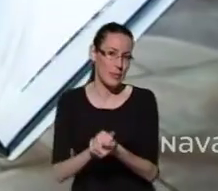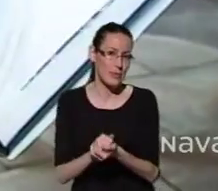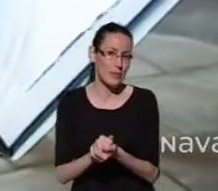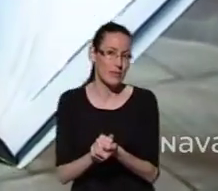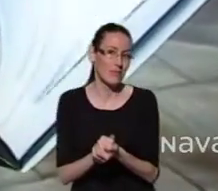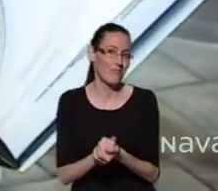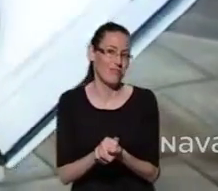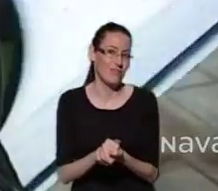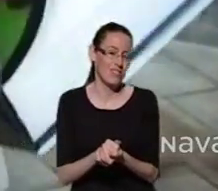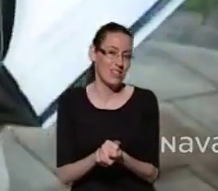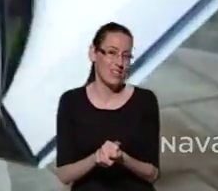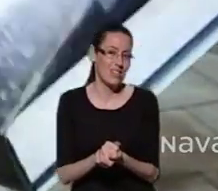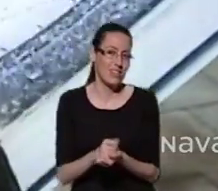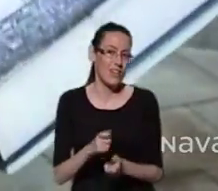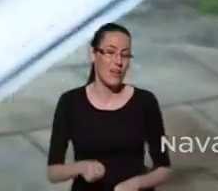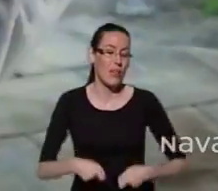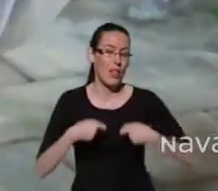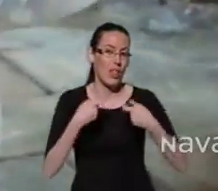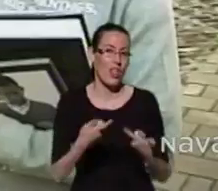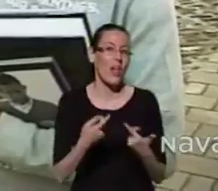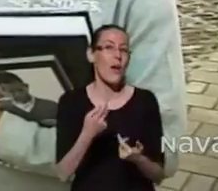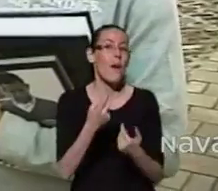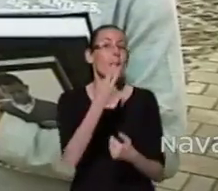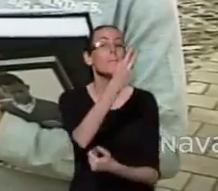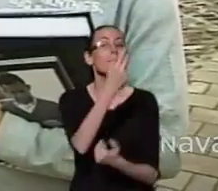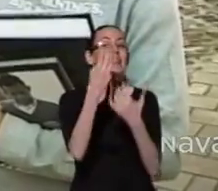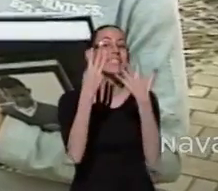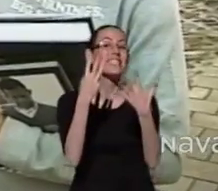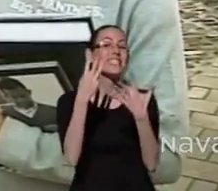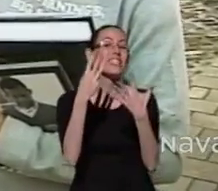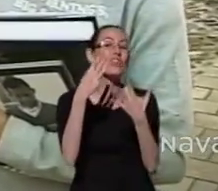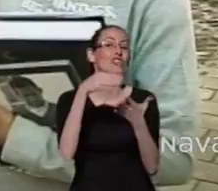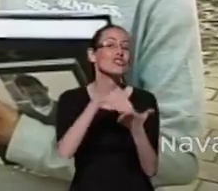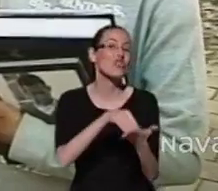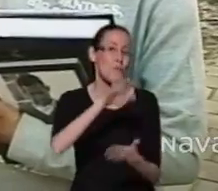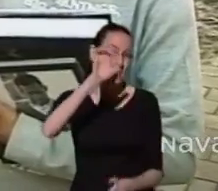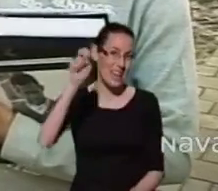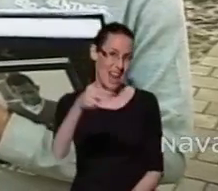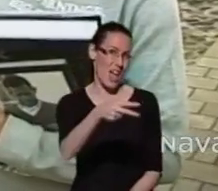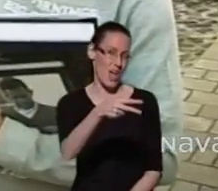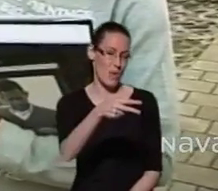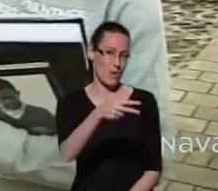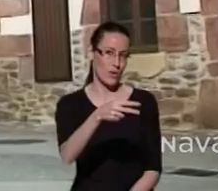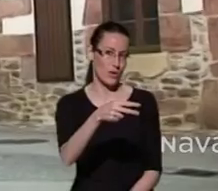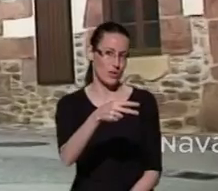dinero de mi bolsillo y fue en plena crisis, a primeros de